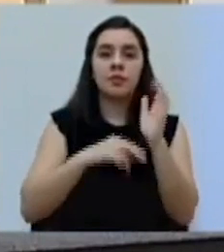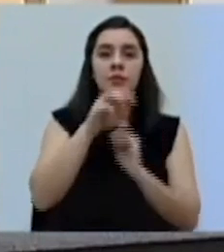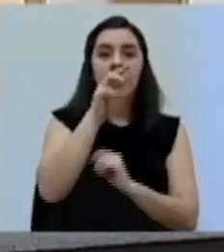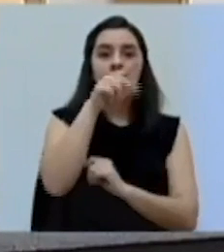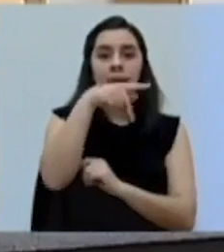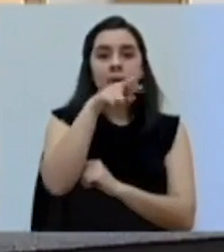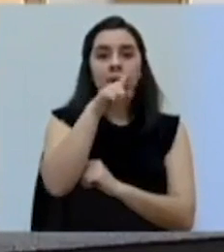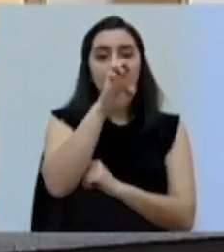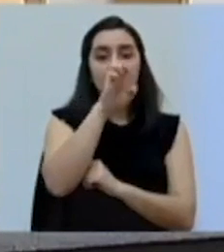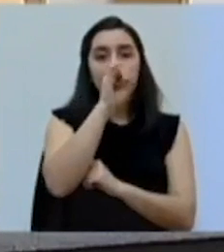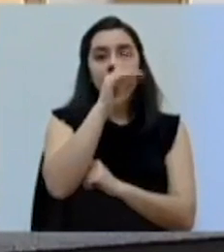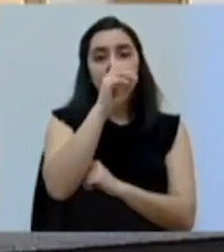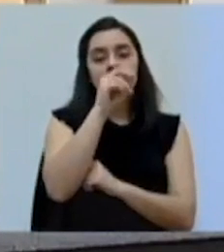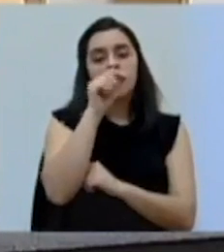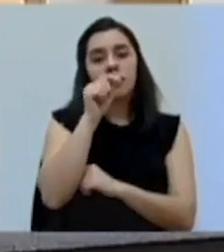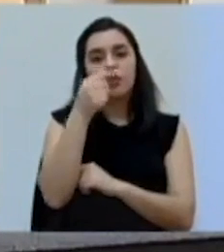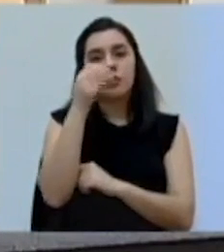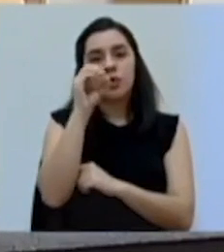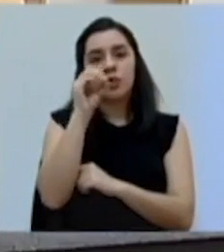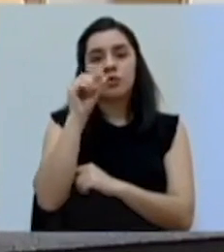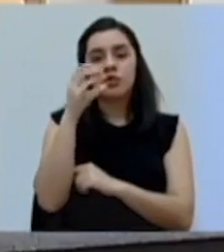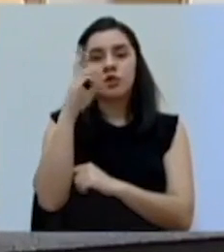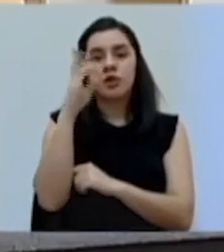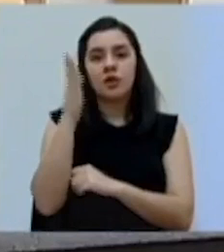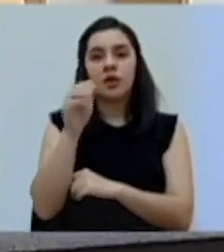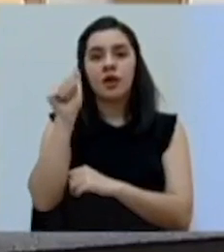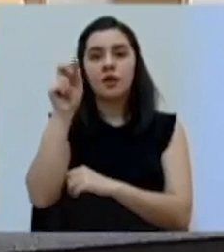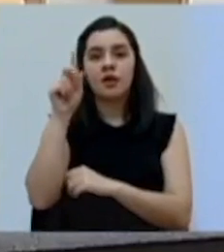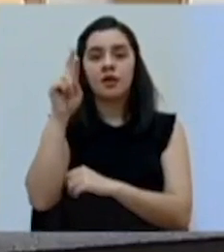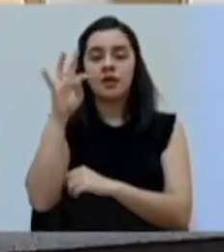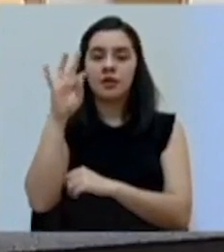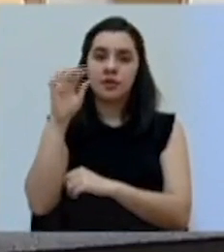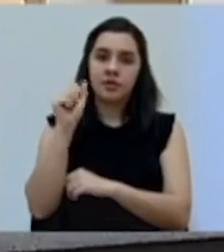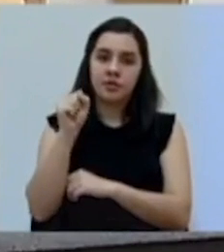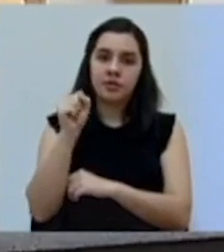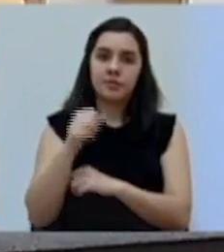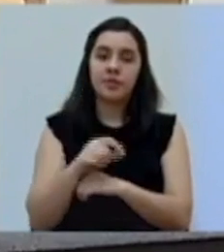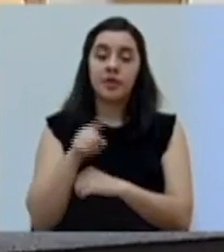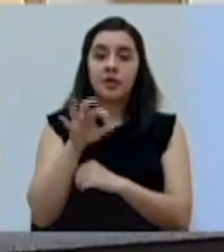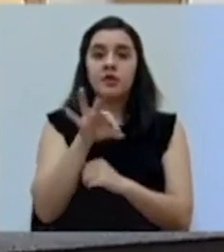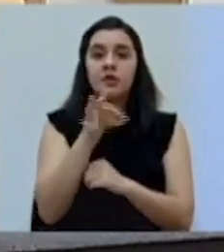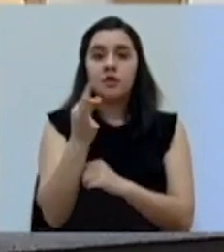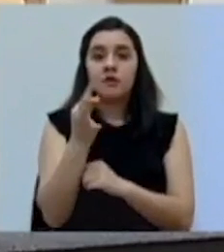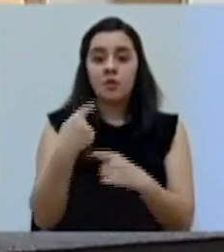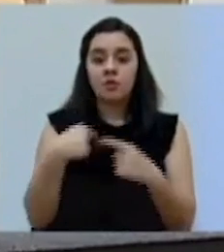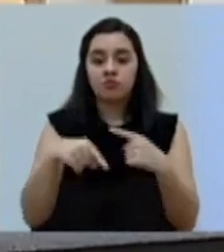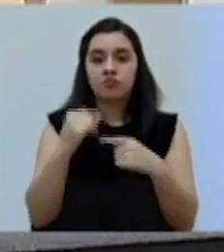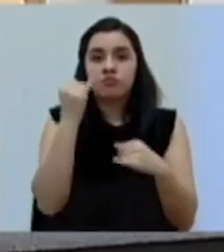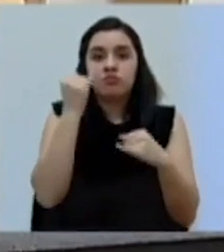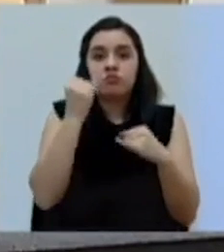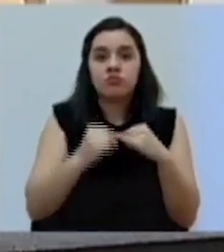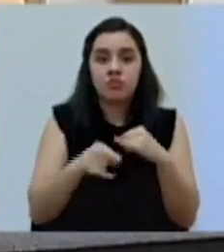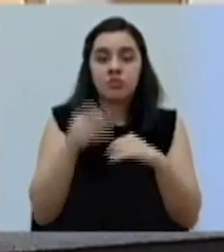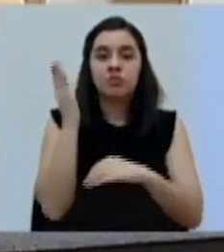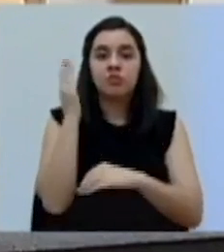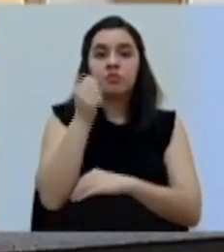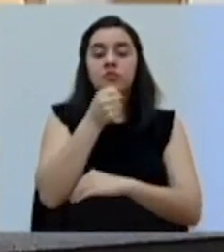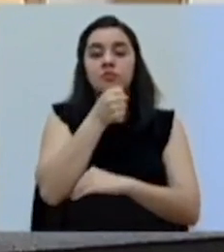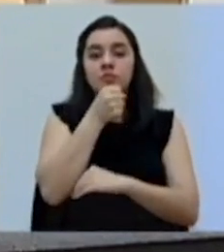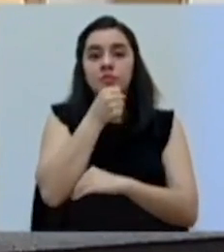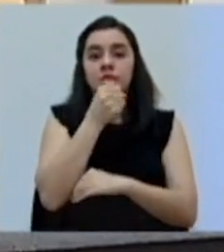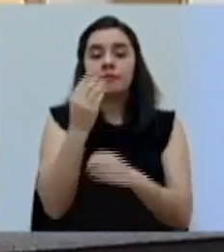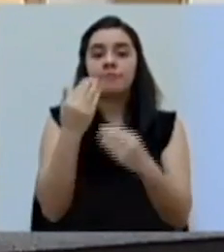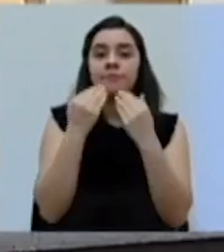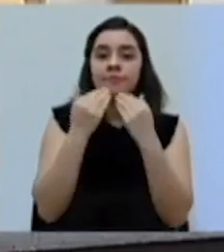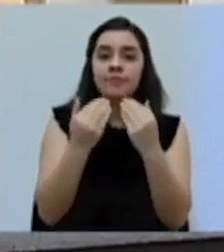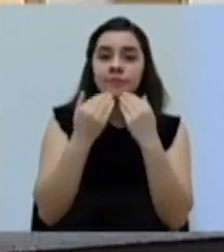presidencia.go.cr barra inclinada alertas. De esta forma damos por concluida esta conferencia de prensa. Le